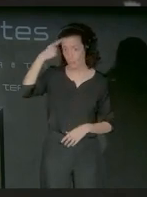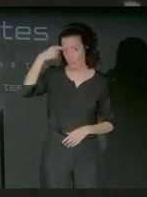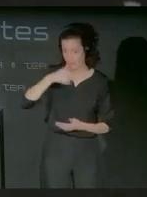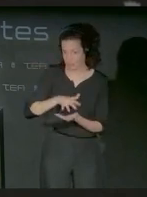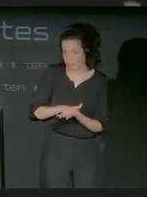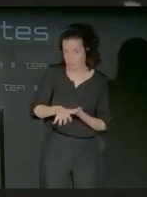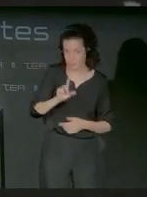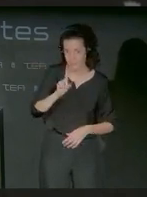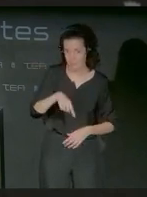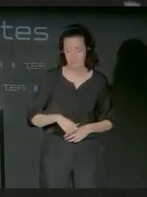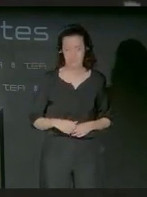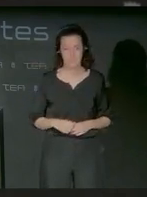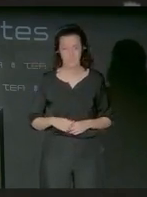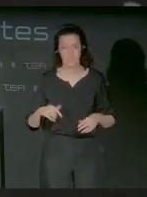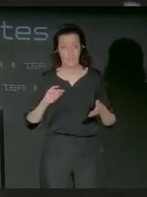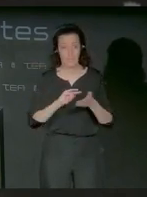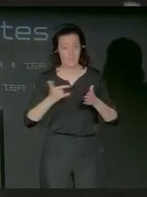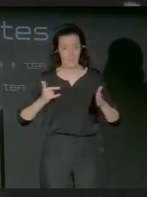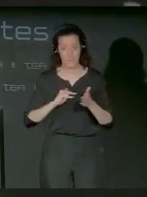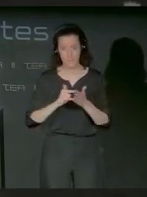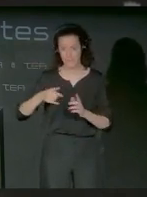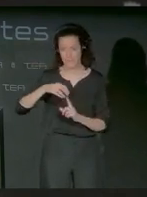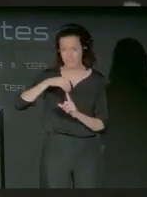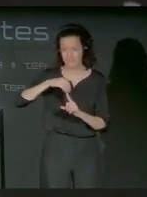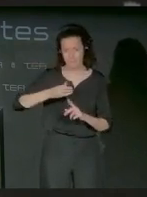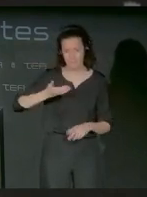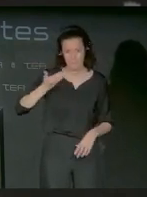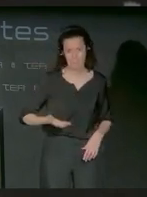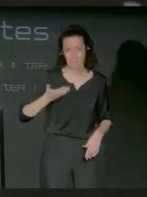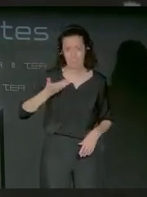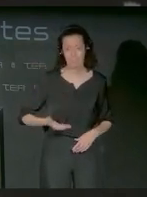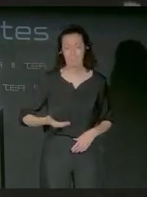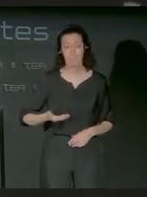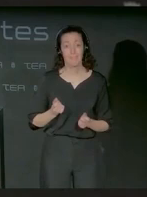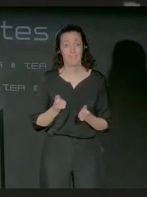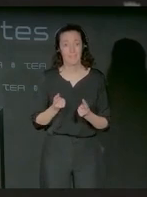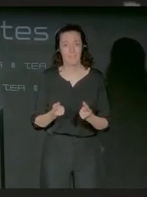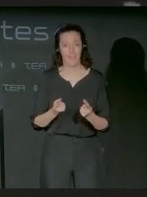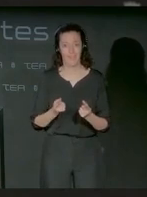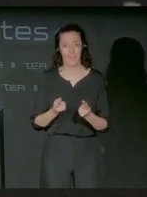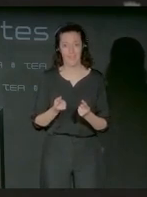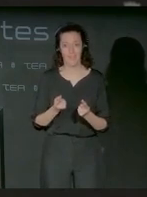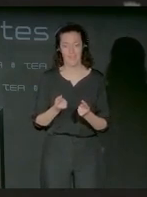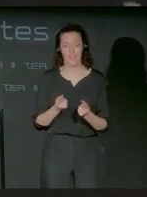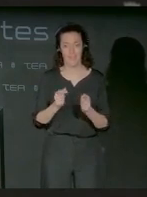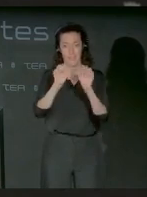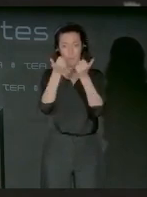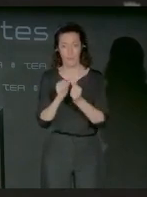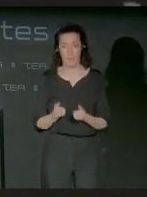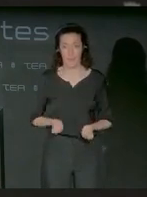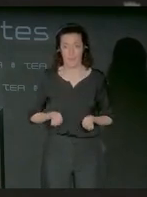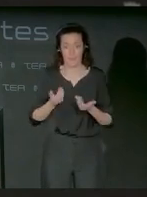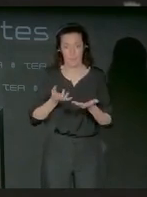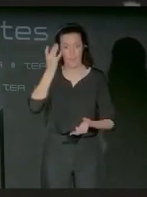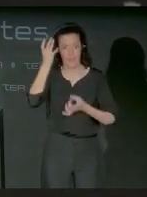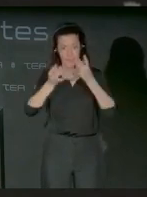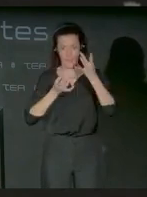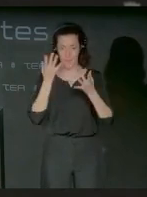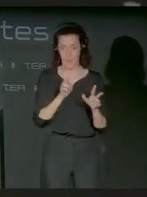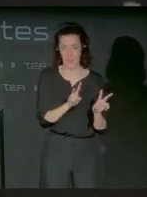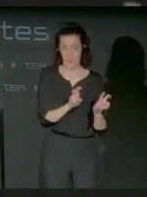la tecnología es un elemento clave que ha servido para la generación de nuevas formas de expresión creativa el desarrollo